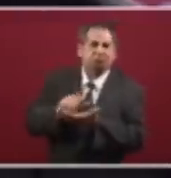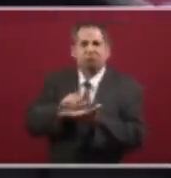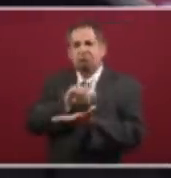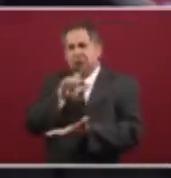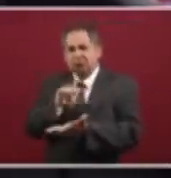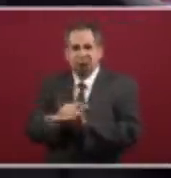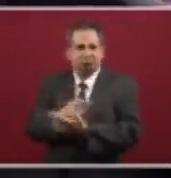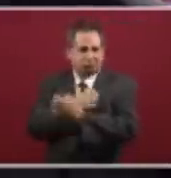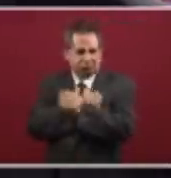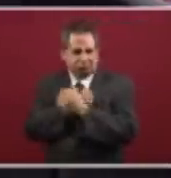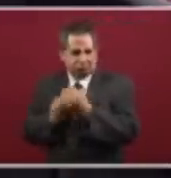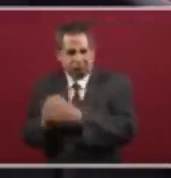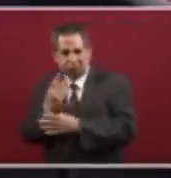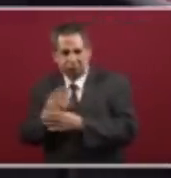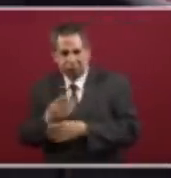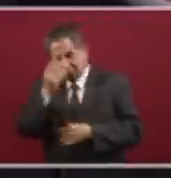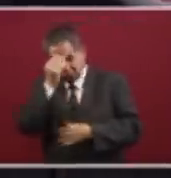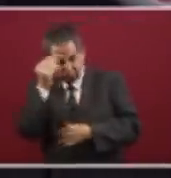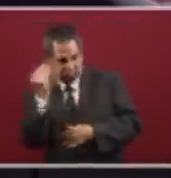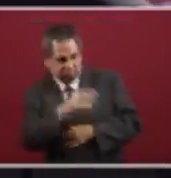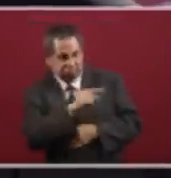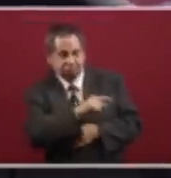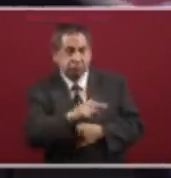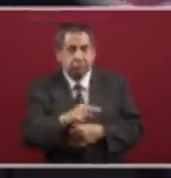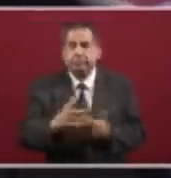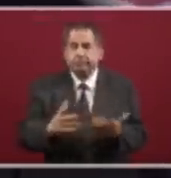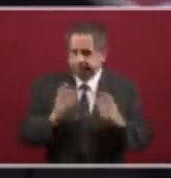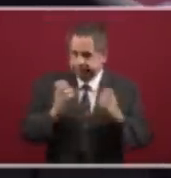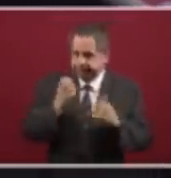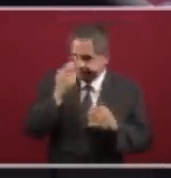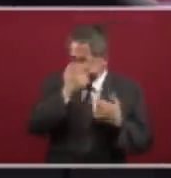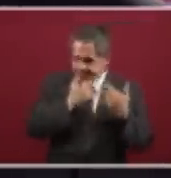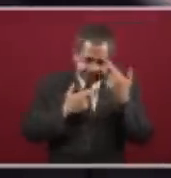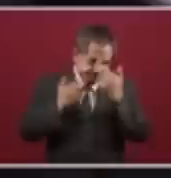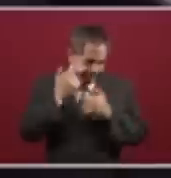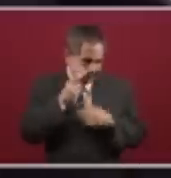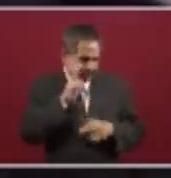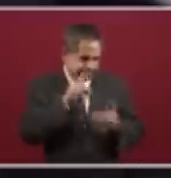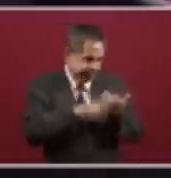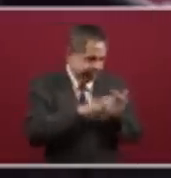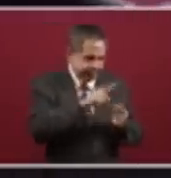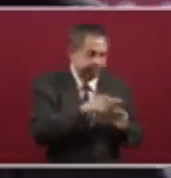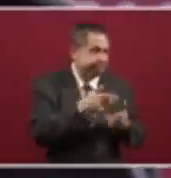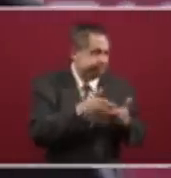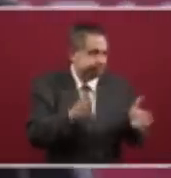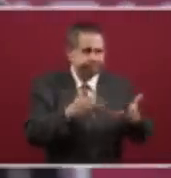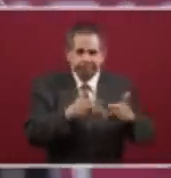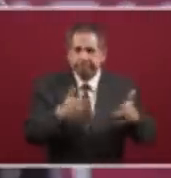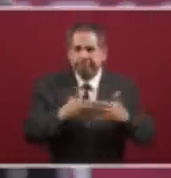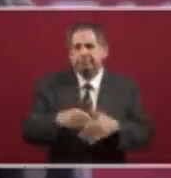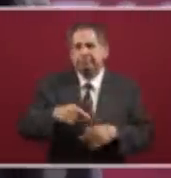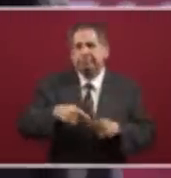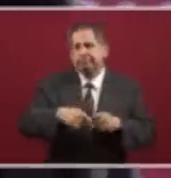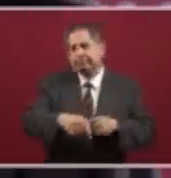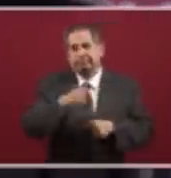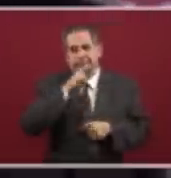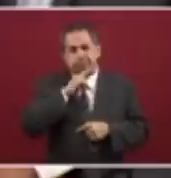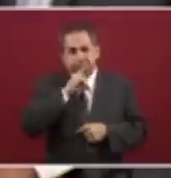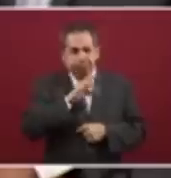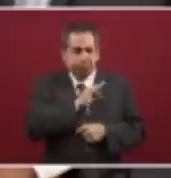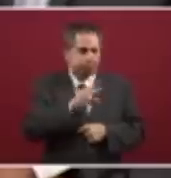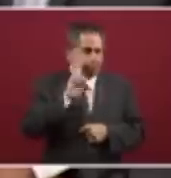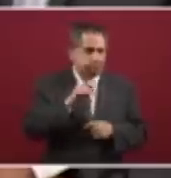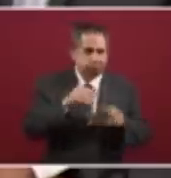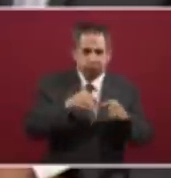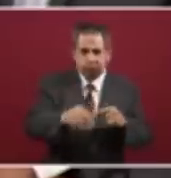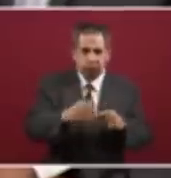todo eso se está revisando para qué pronto podamos liberar